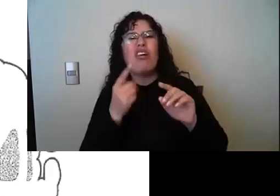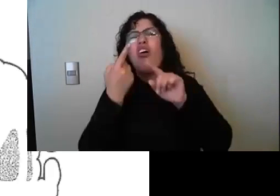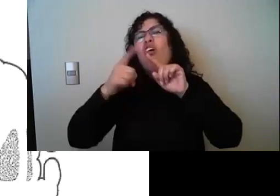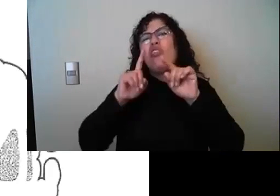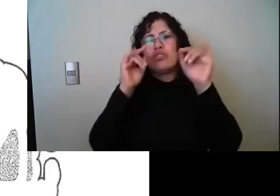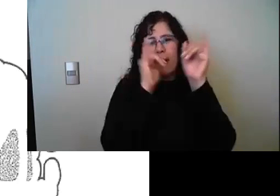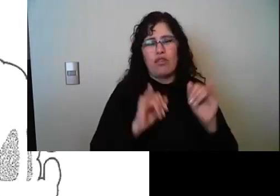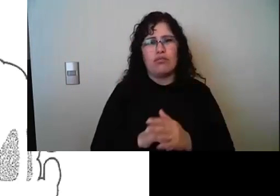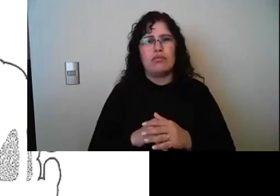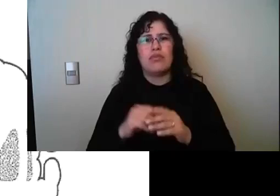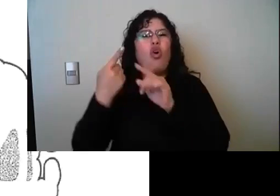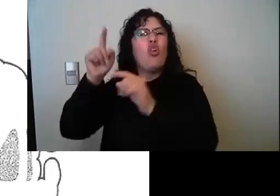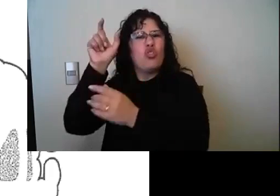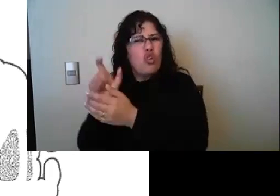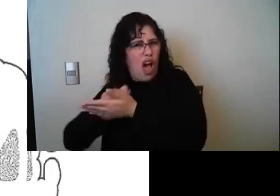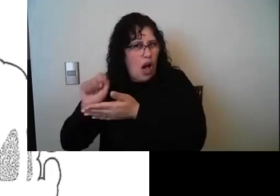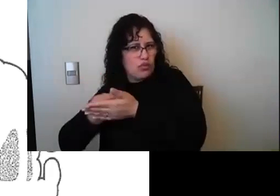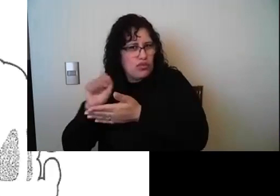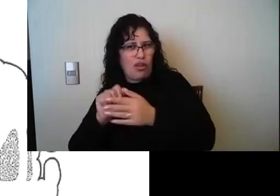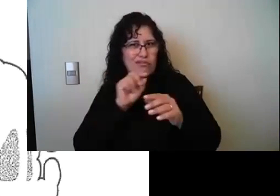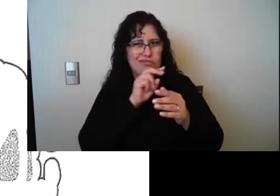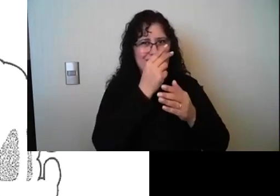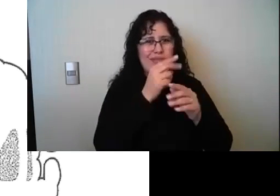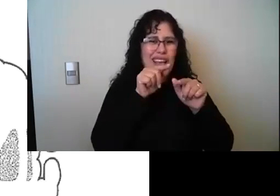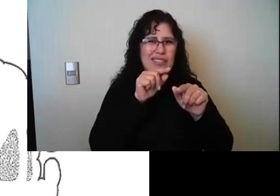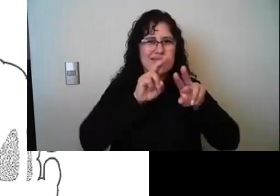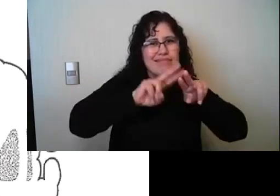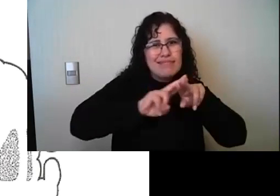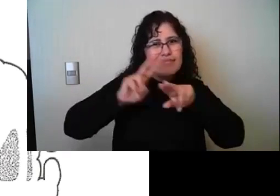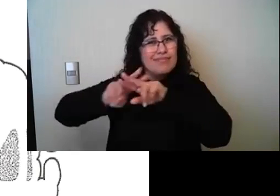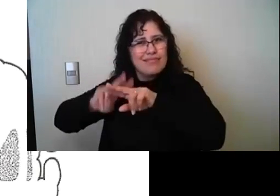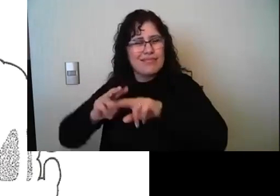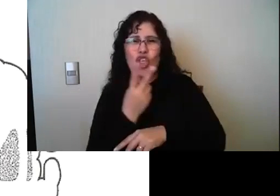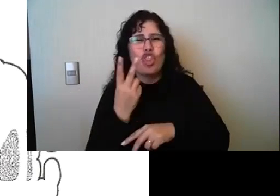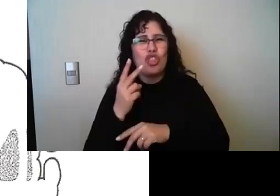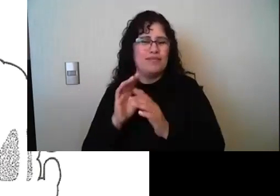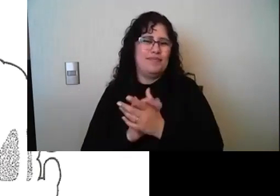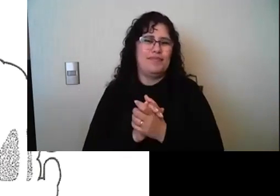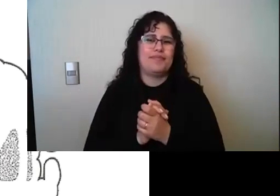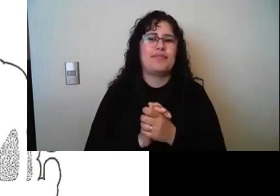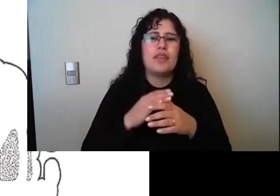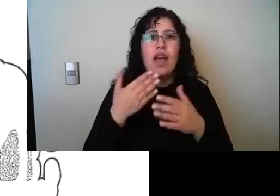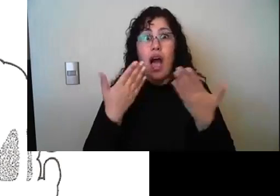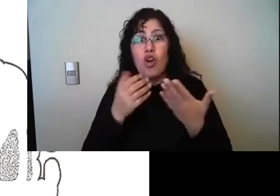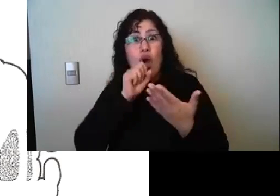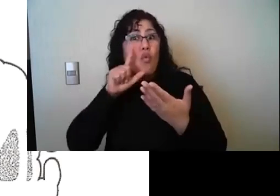autor, para que ustedes lo describan y deduzcan qué vía, digamos, de la que estamos